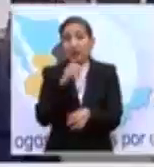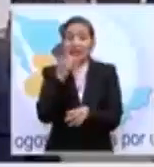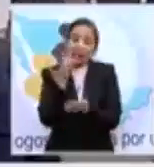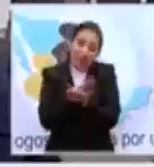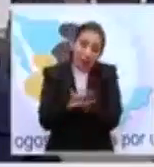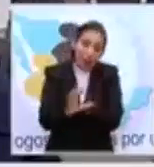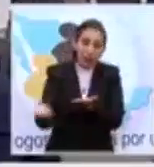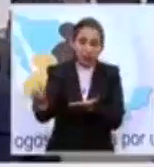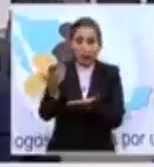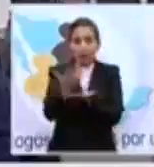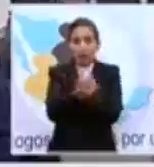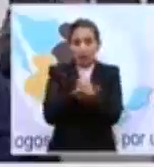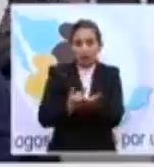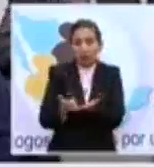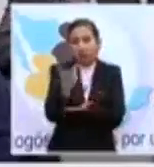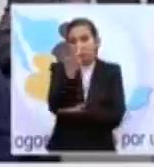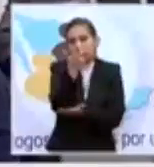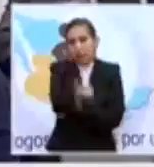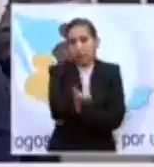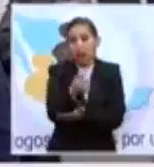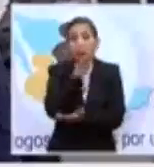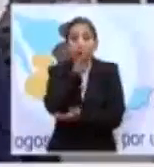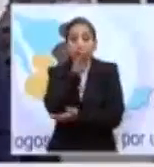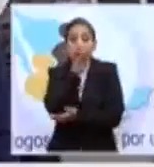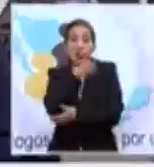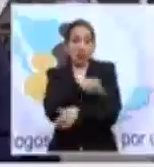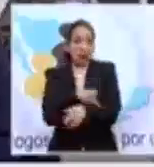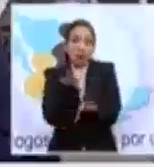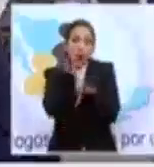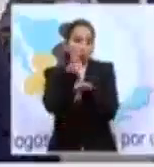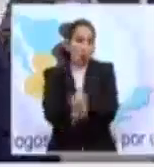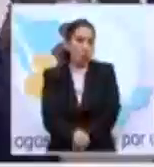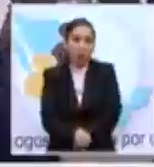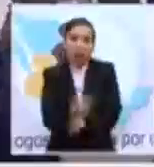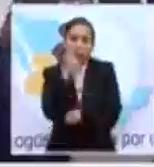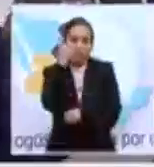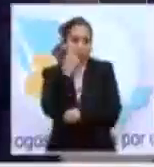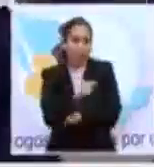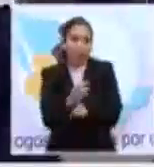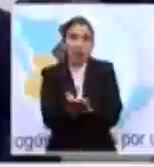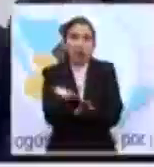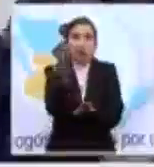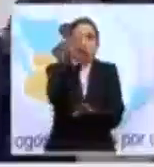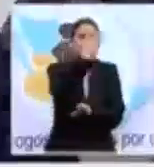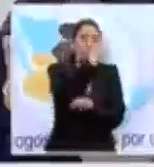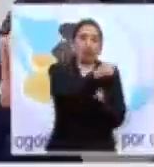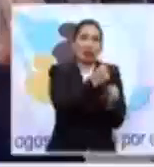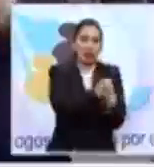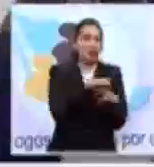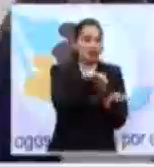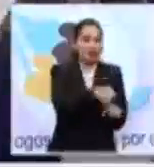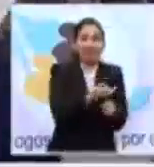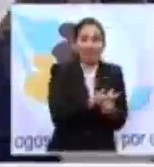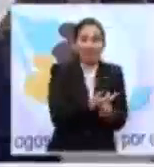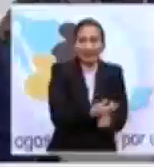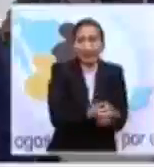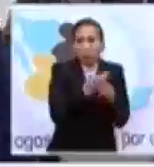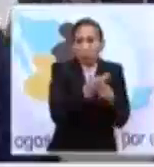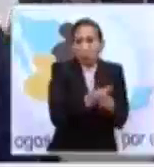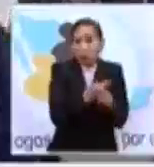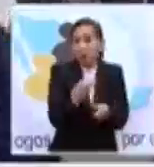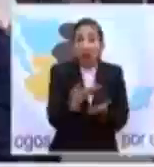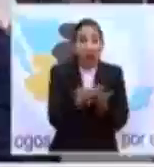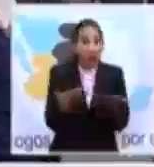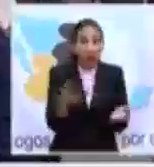salario que ahora tiene una madre de familia no le alcanza a lo que le alcanzaba hace 10 años, y eso hace